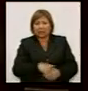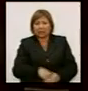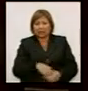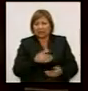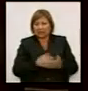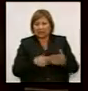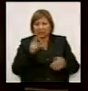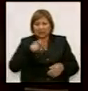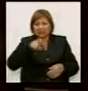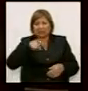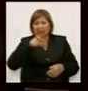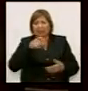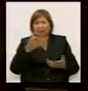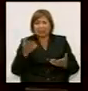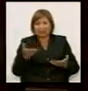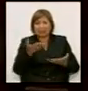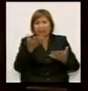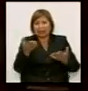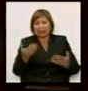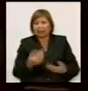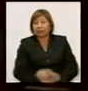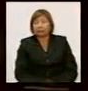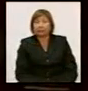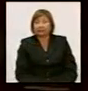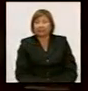eran necesarios para triunfar.